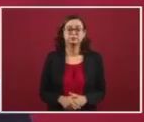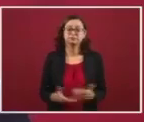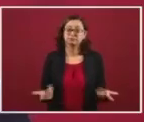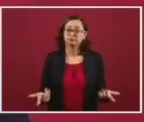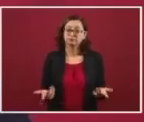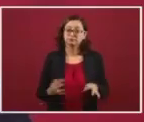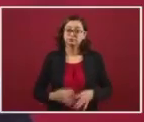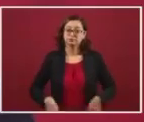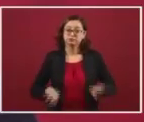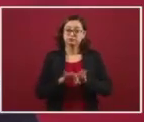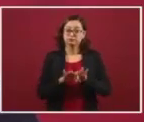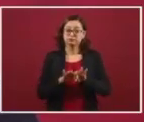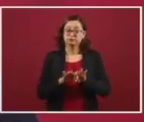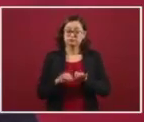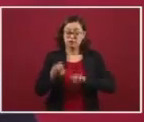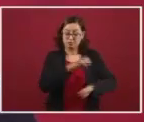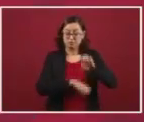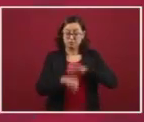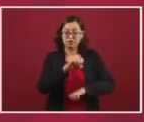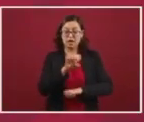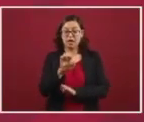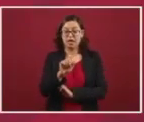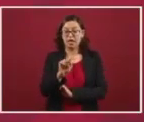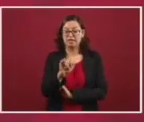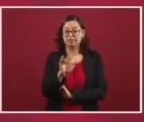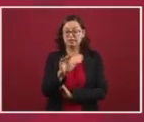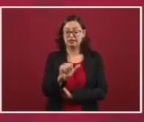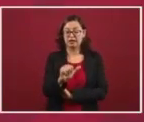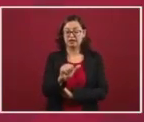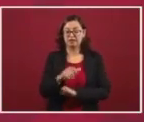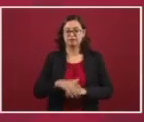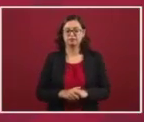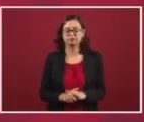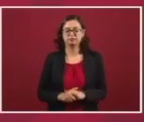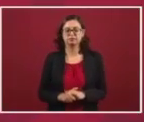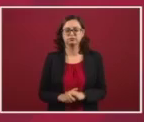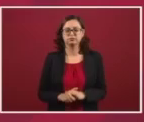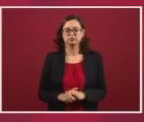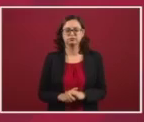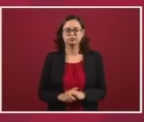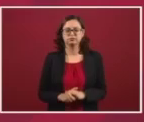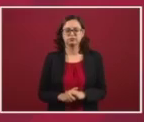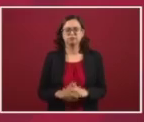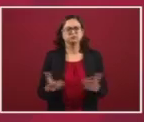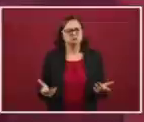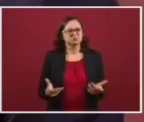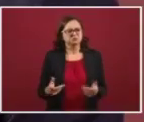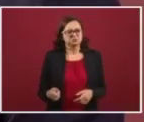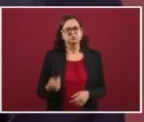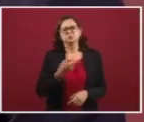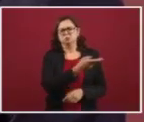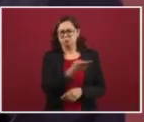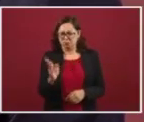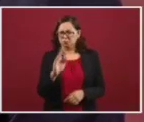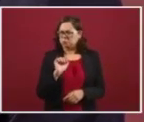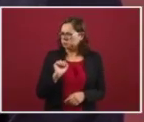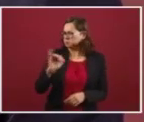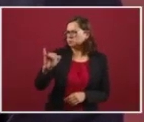ética empresarial. Están totalmente de acuerdo y es muy buena la